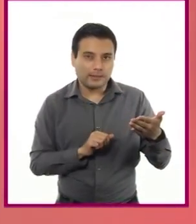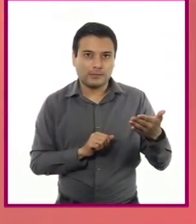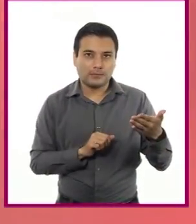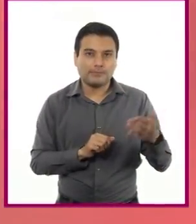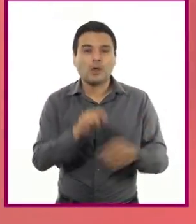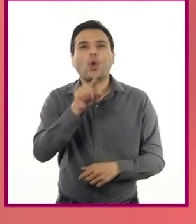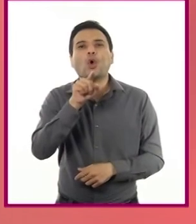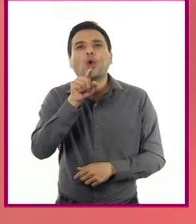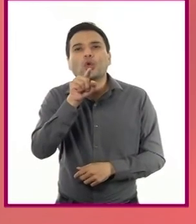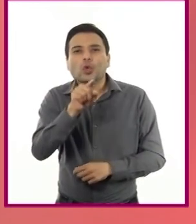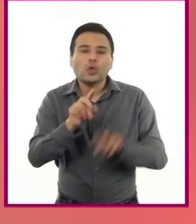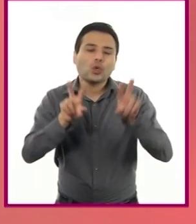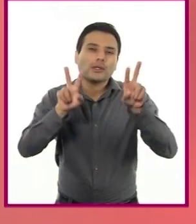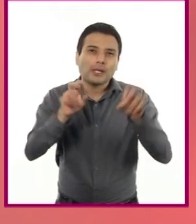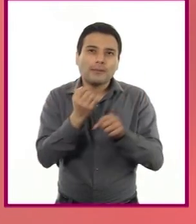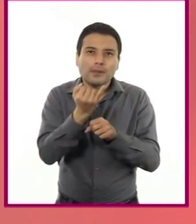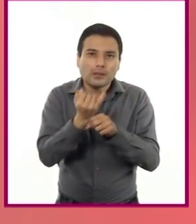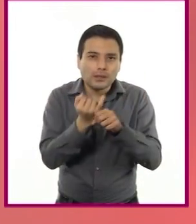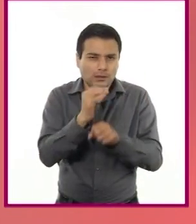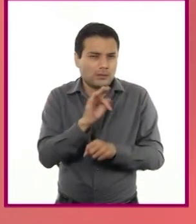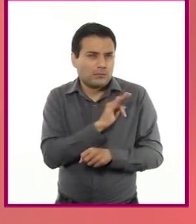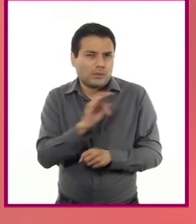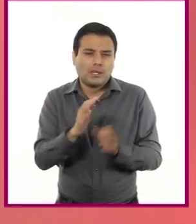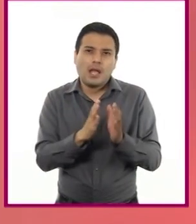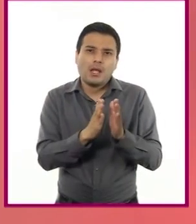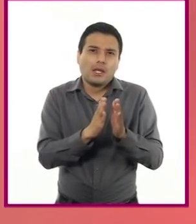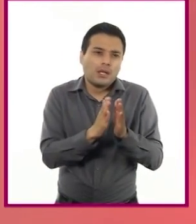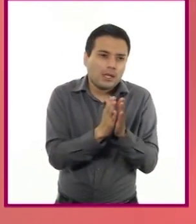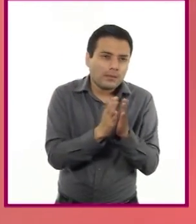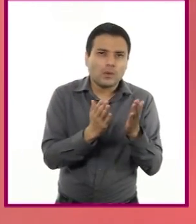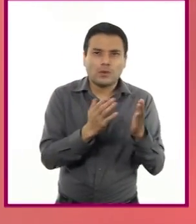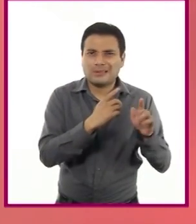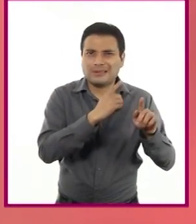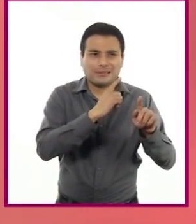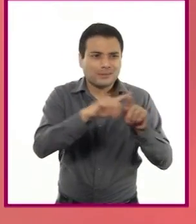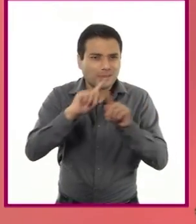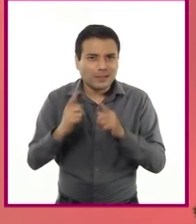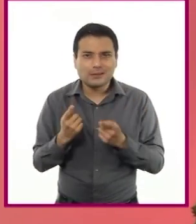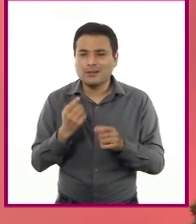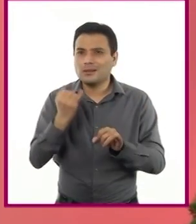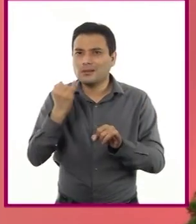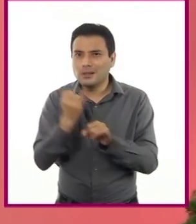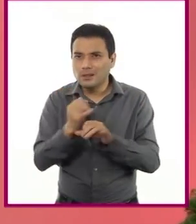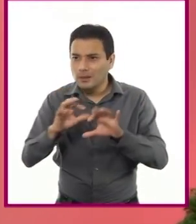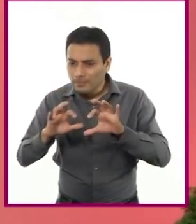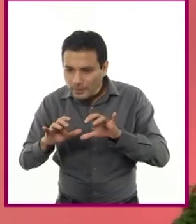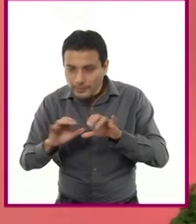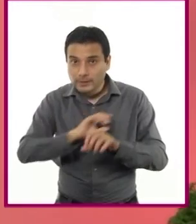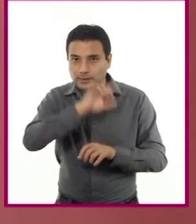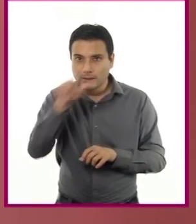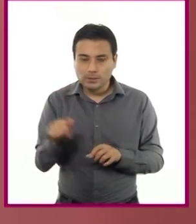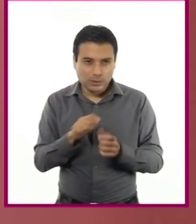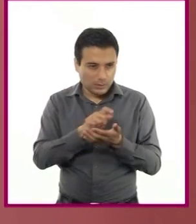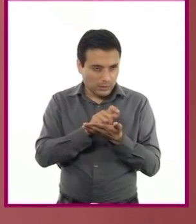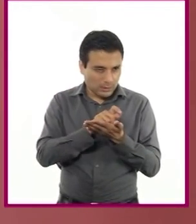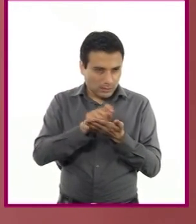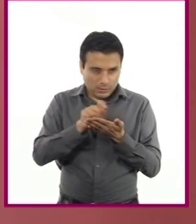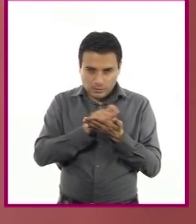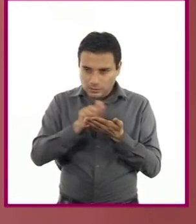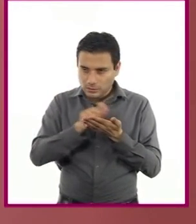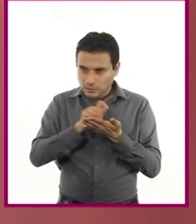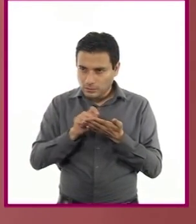recurrir a diversas fuentes para ir tomando nota de los conceptos que utilizaremos. Gracias,